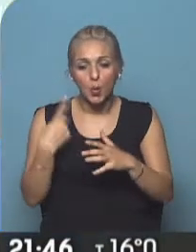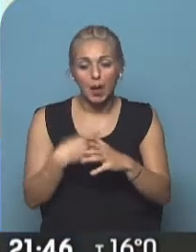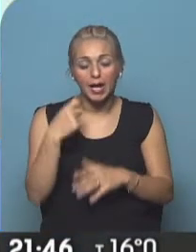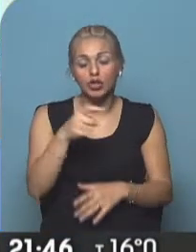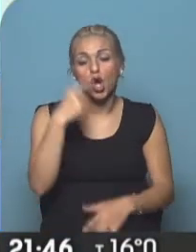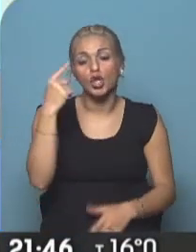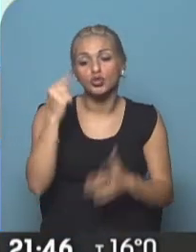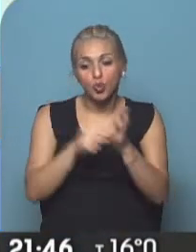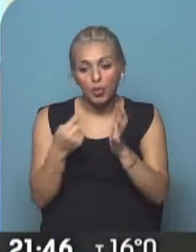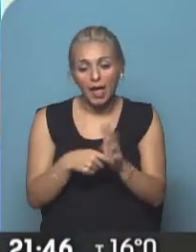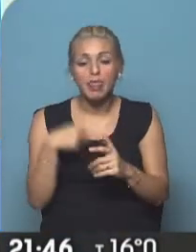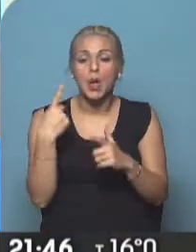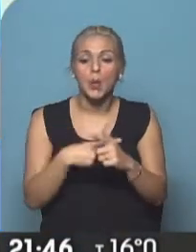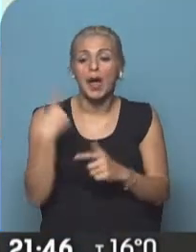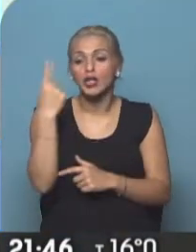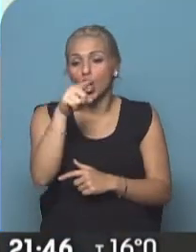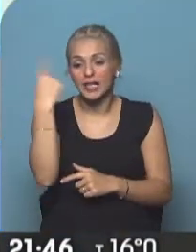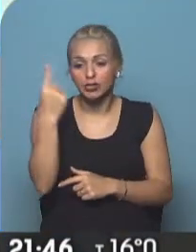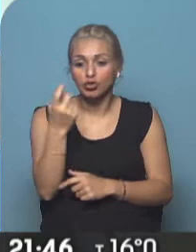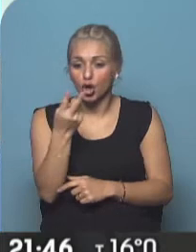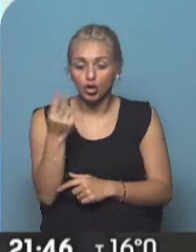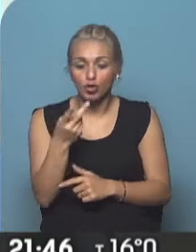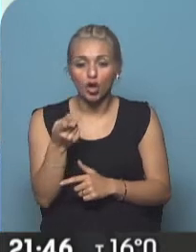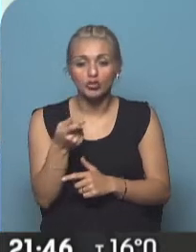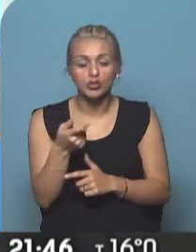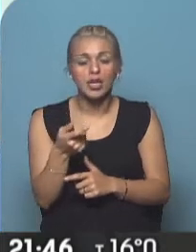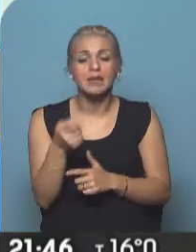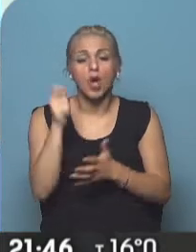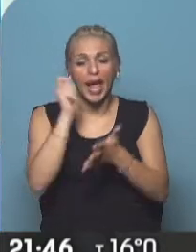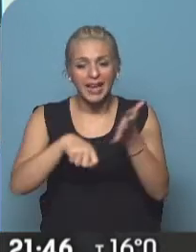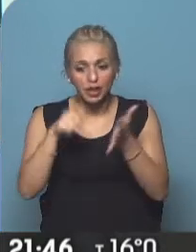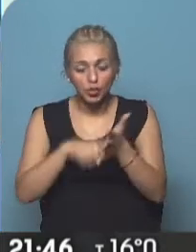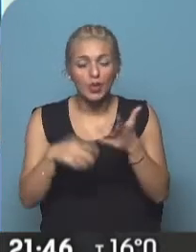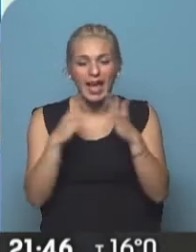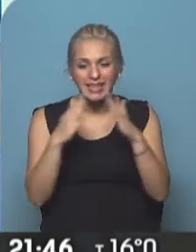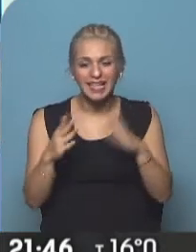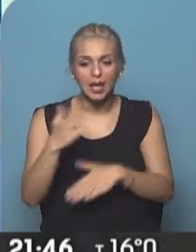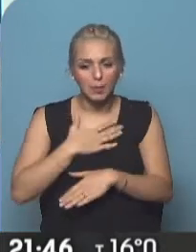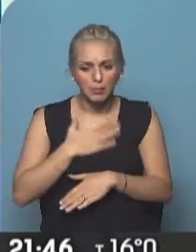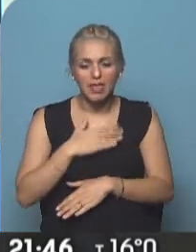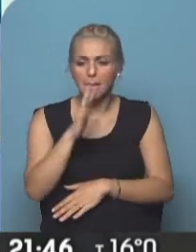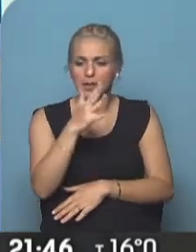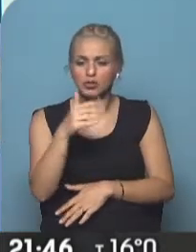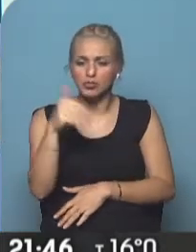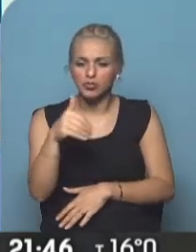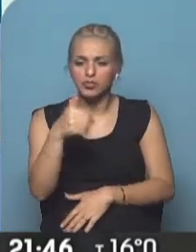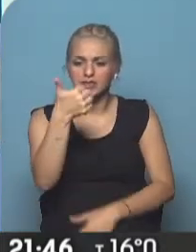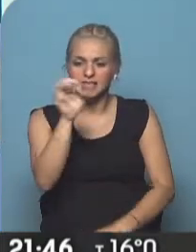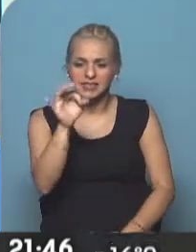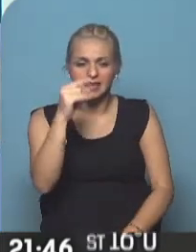ciudades banco nación estamos haciendo escrituras en 60 a 70 días como máximo entonces esto está ayudando